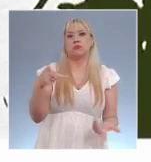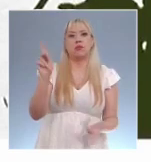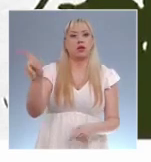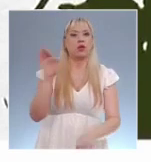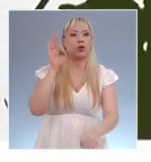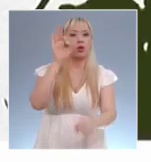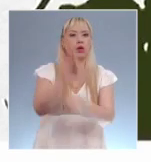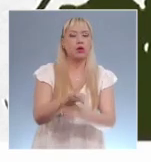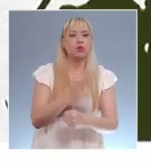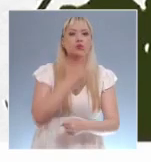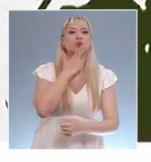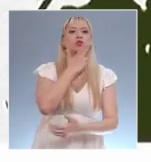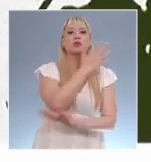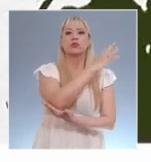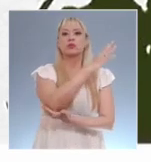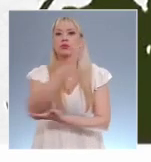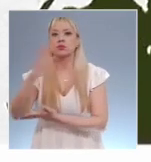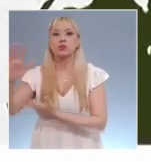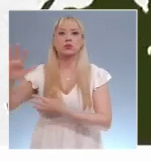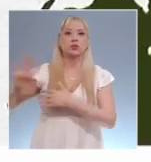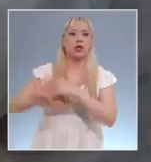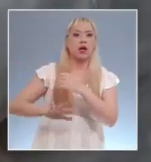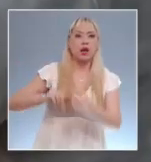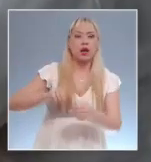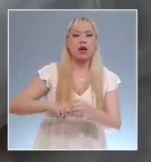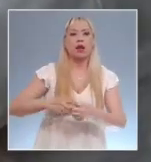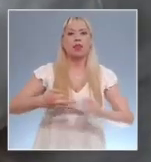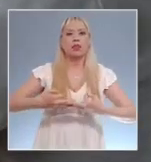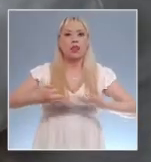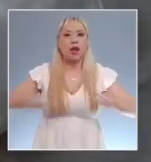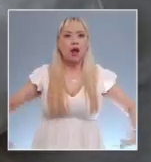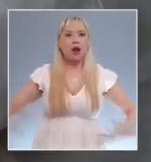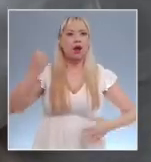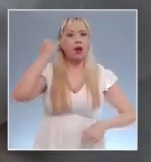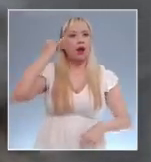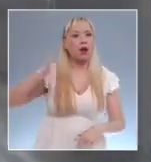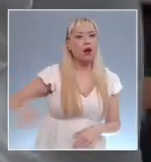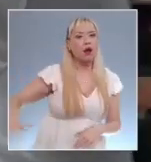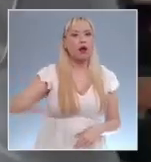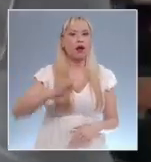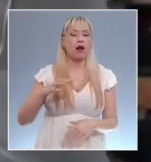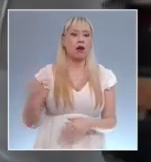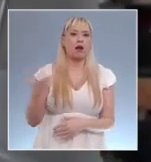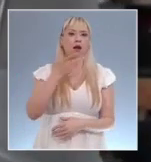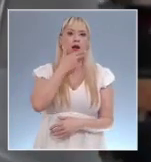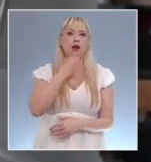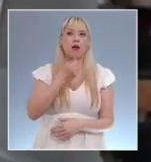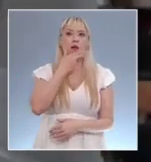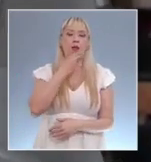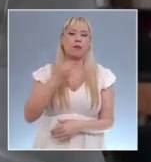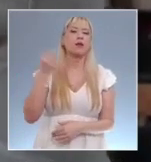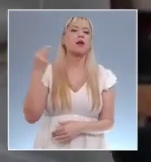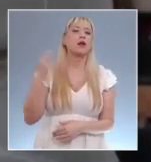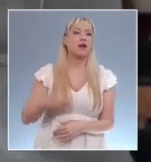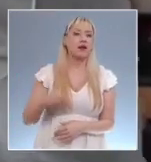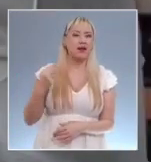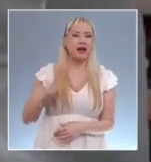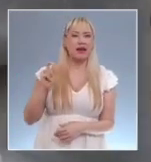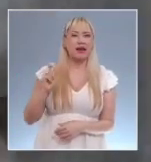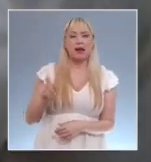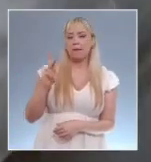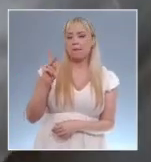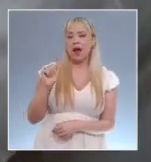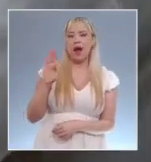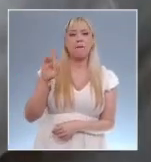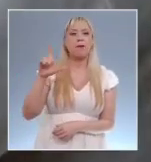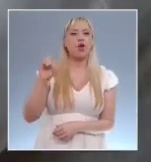de la tierra, organizaciones de la sociedad civil exigieron la liberación del defensor del bosque, Pablo López Alavés, quien cumplió